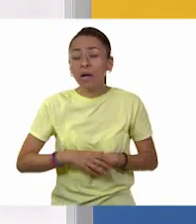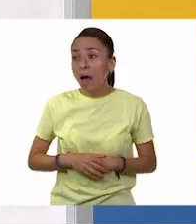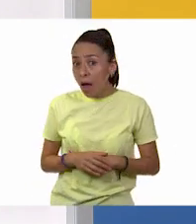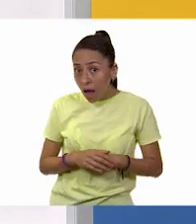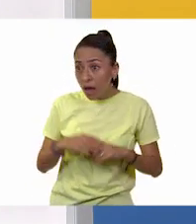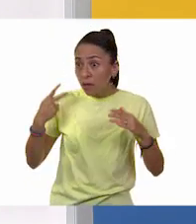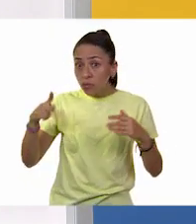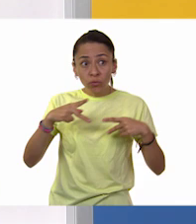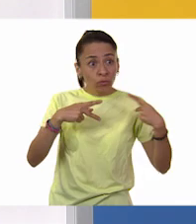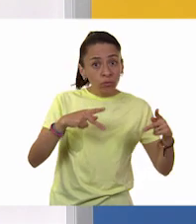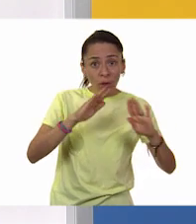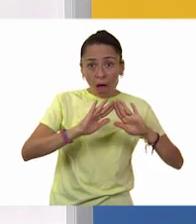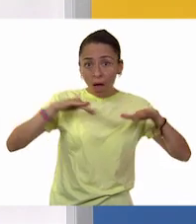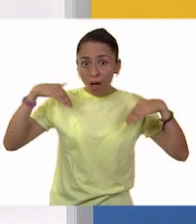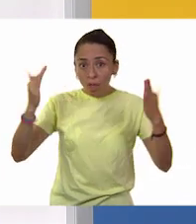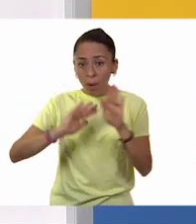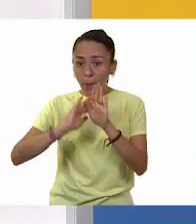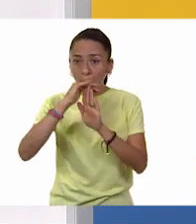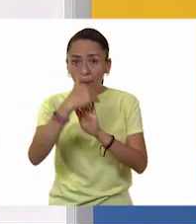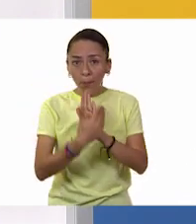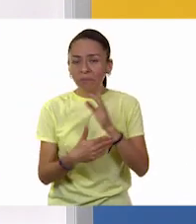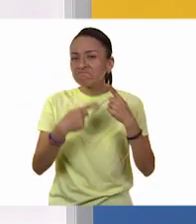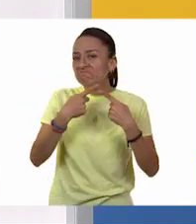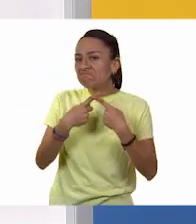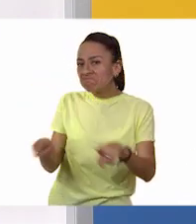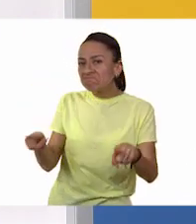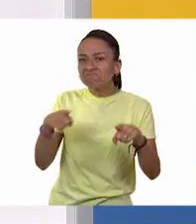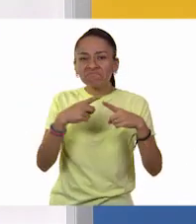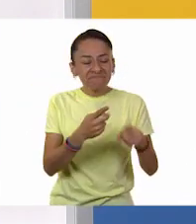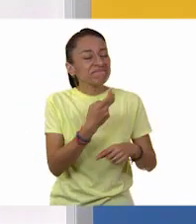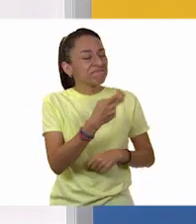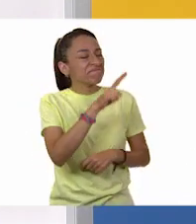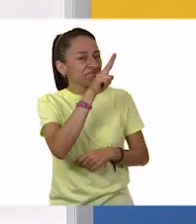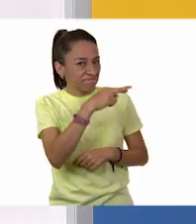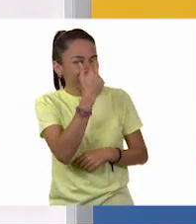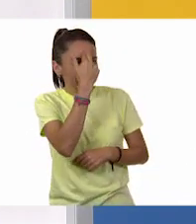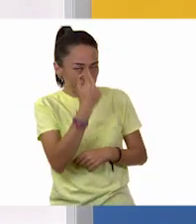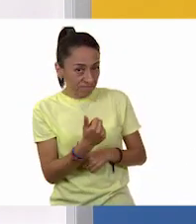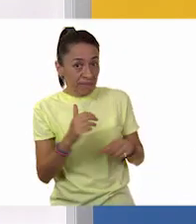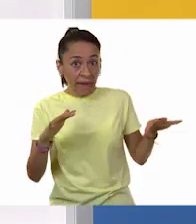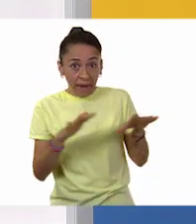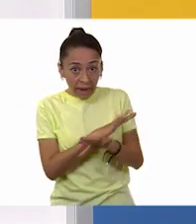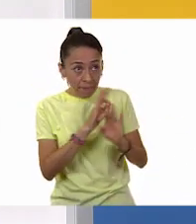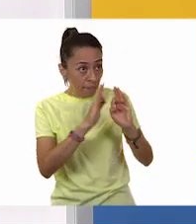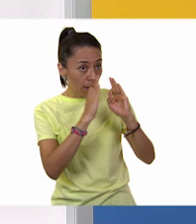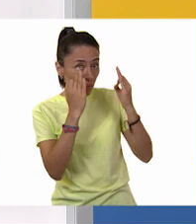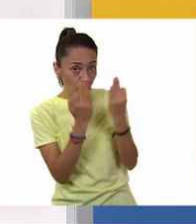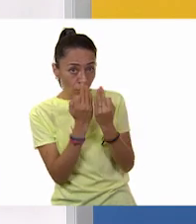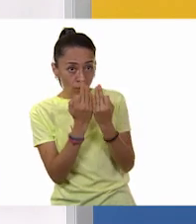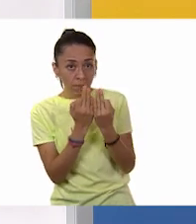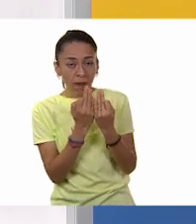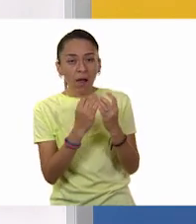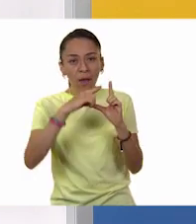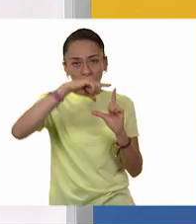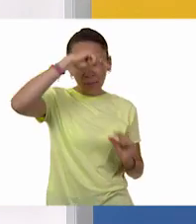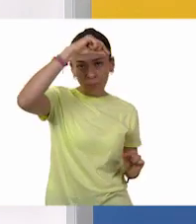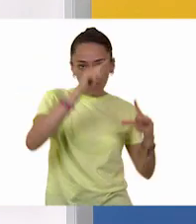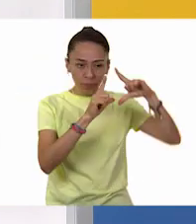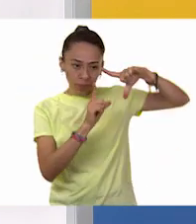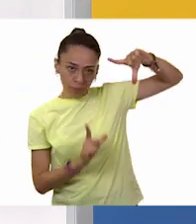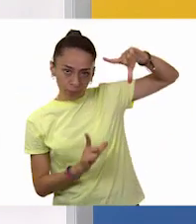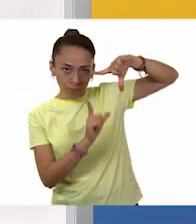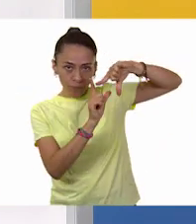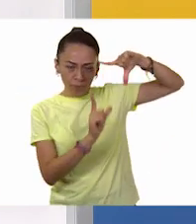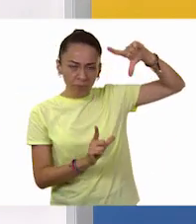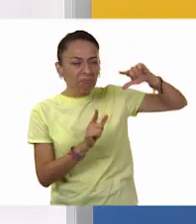Acabas de decir algo muy importante. Al transformar la figura, el perímetro cambió. Esta respuesta la podemos anotar en el